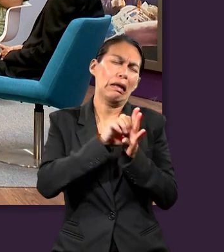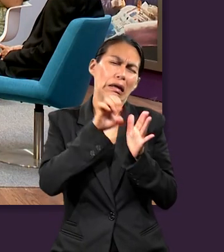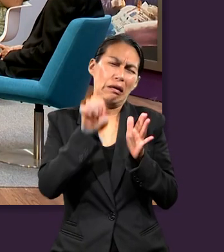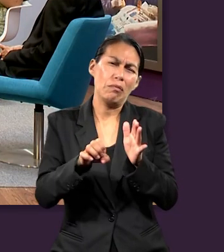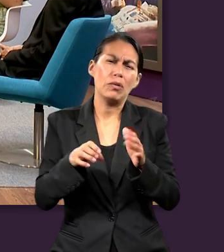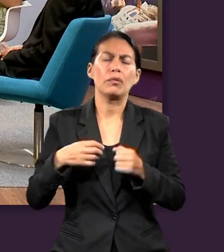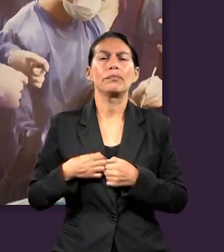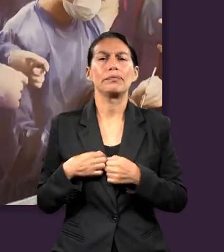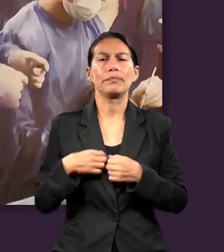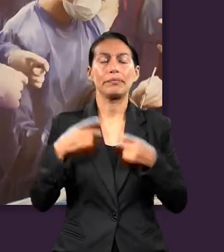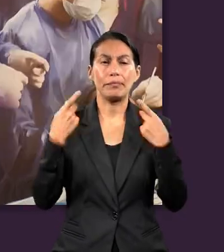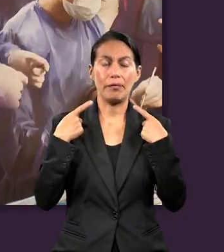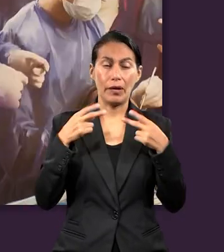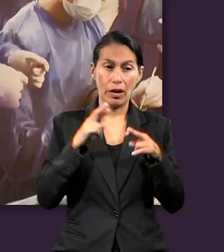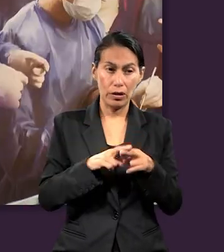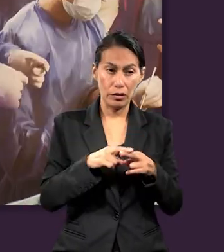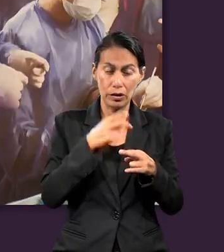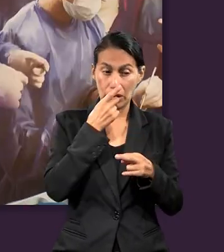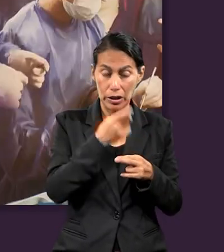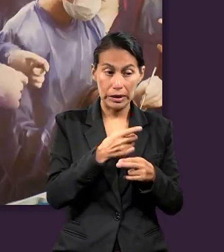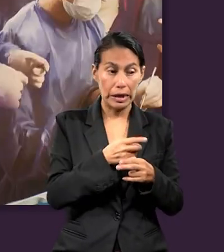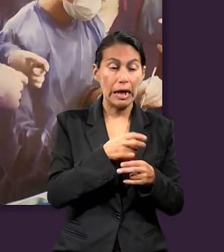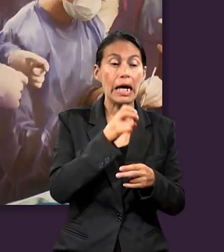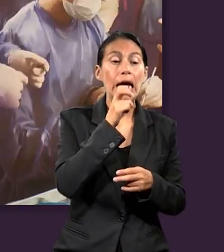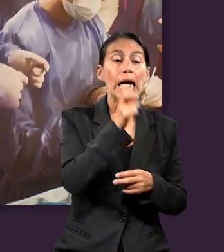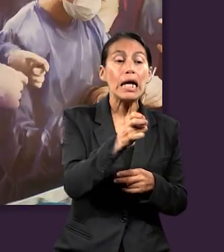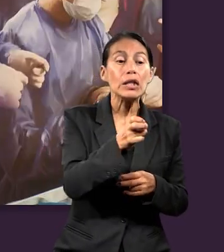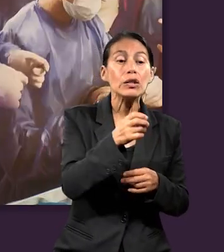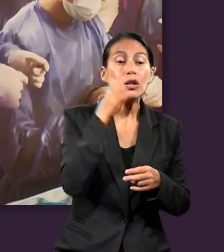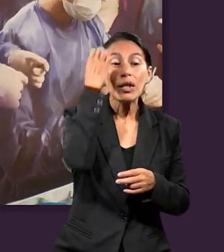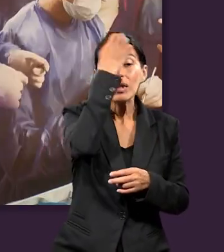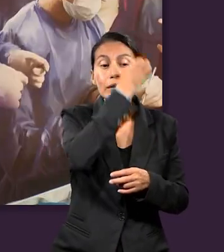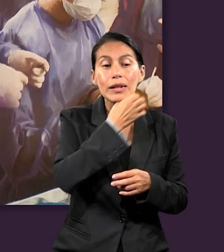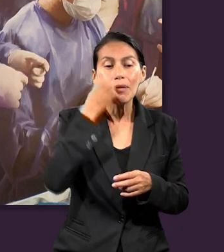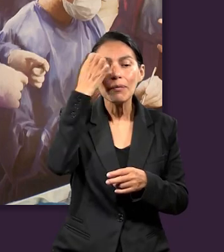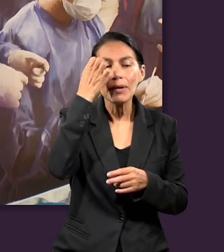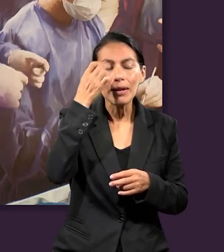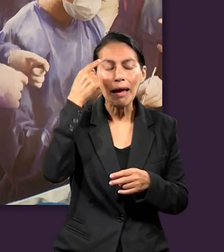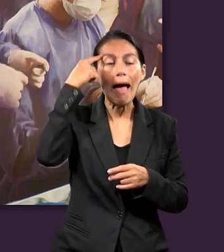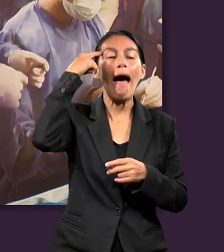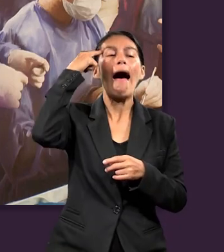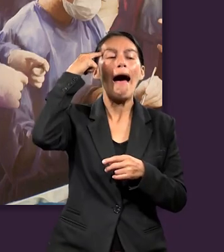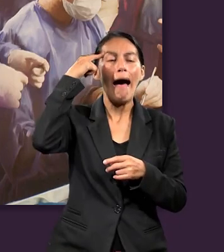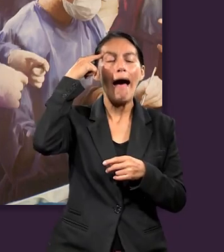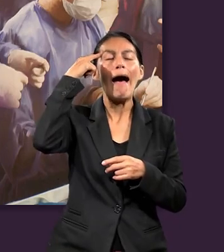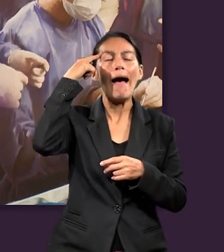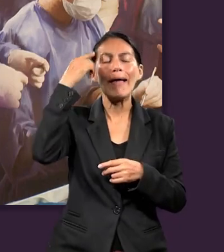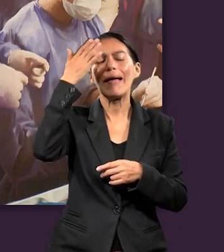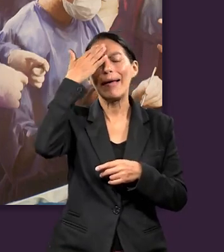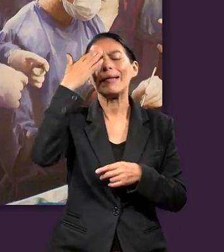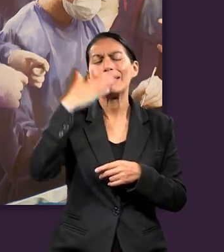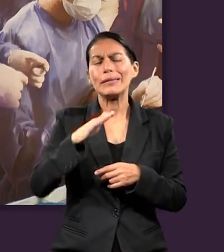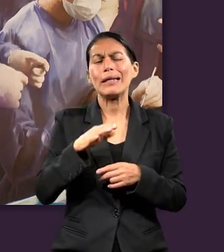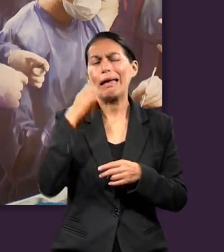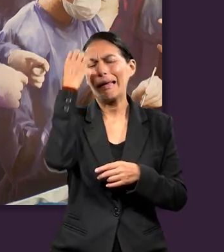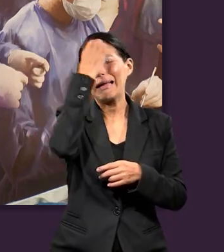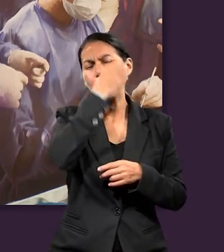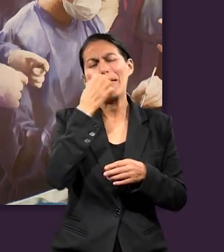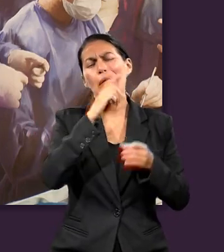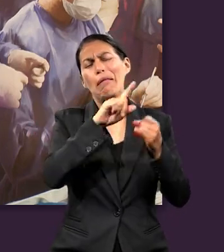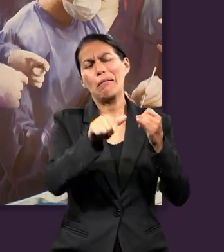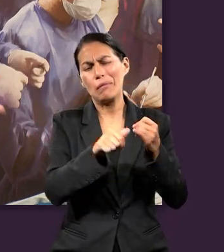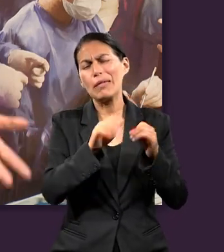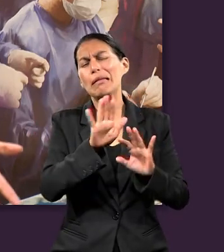súper difícil cuando el maestro te dice yo tengo maestro que así me dice Esto va a venir en el examen y entonces tú ya te vas preparando para en este caso Cuando